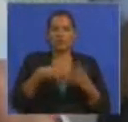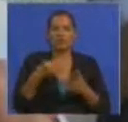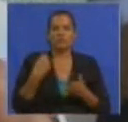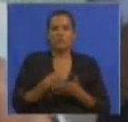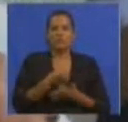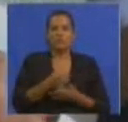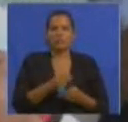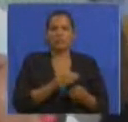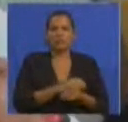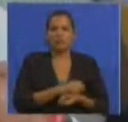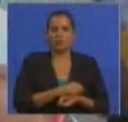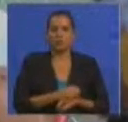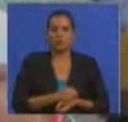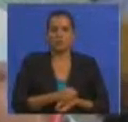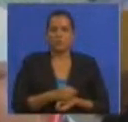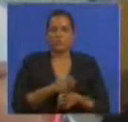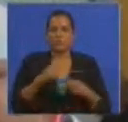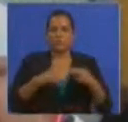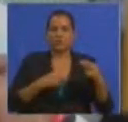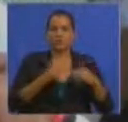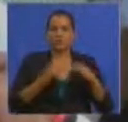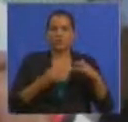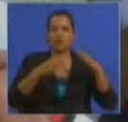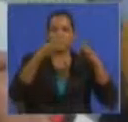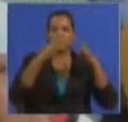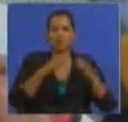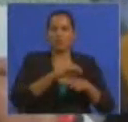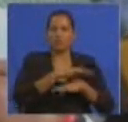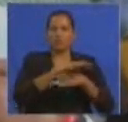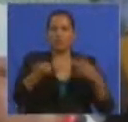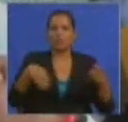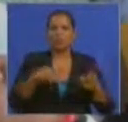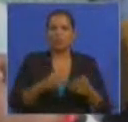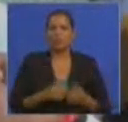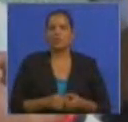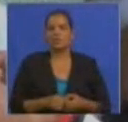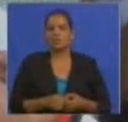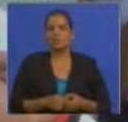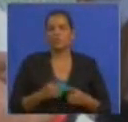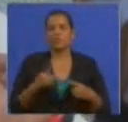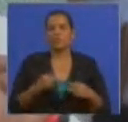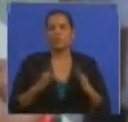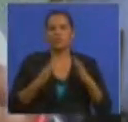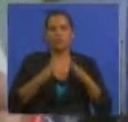metraje cuadrado de construcción, de la construcción propiamente dicha, de